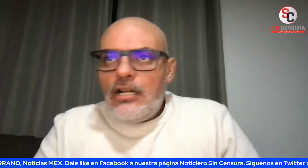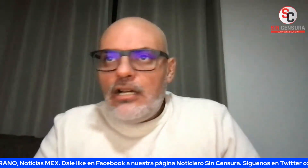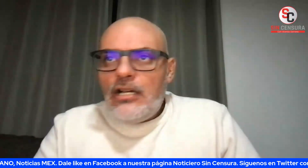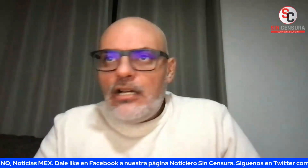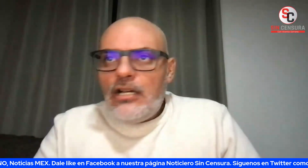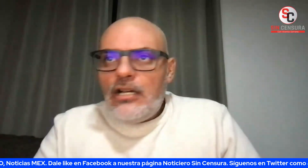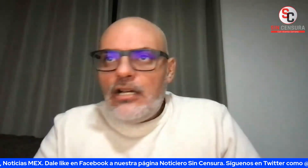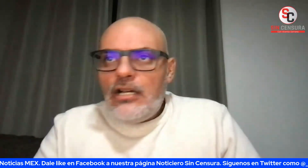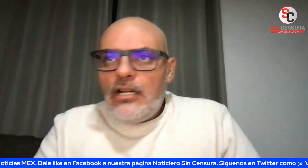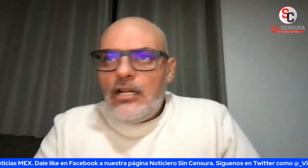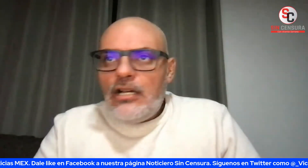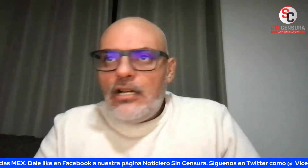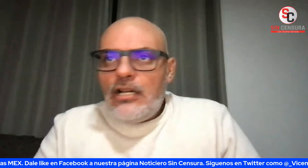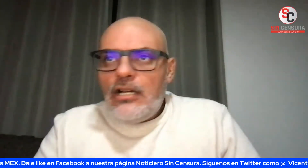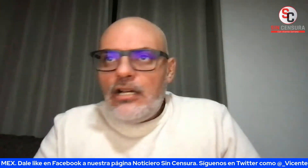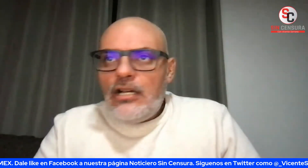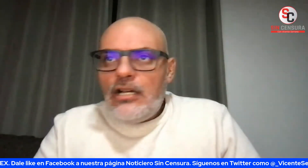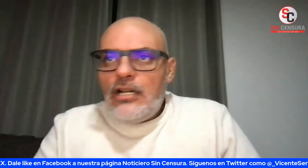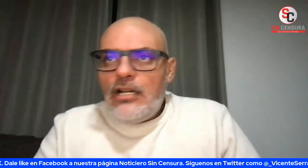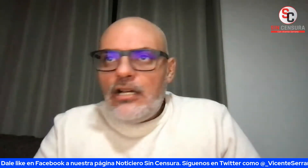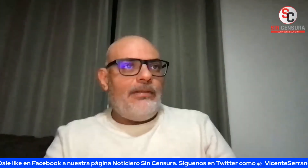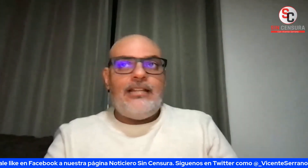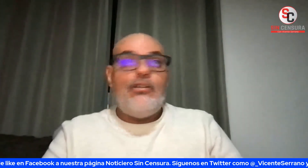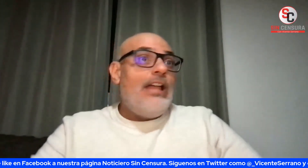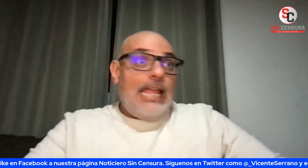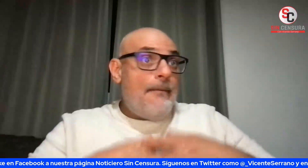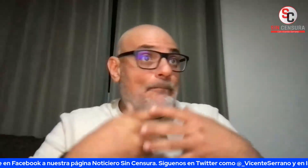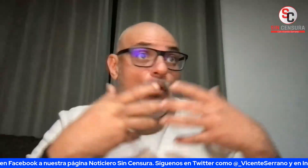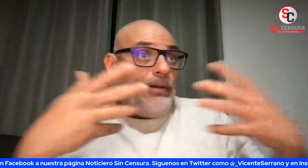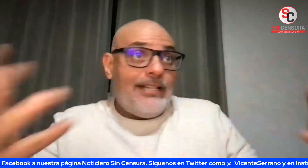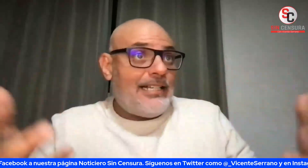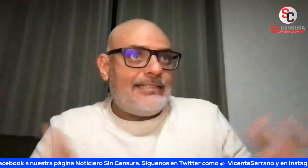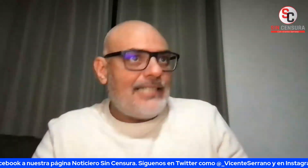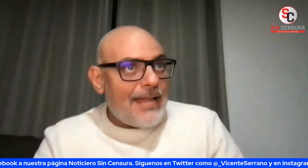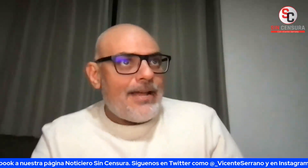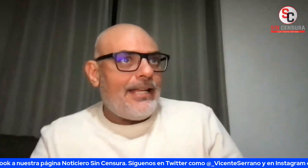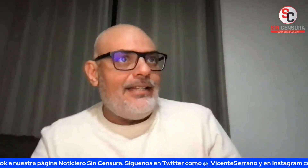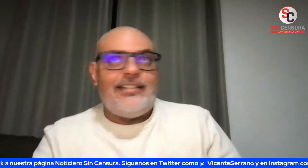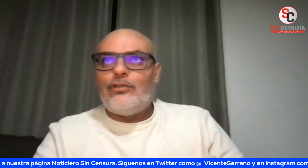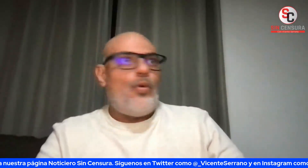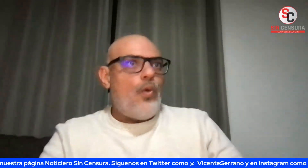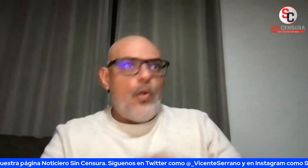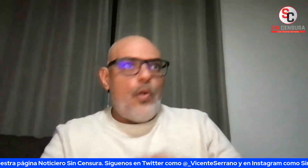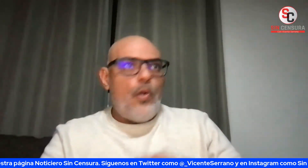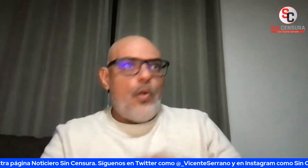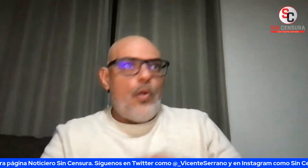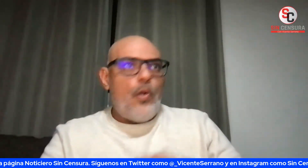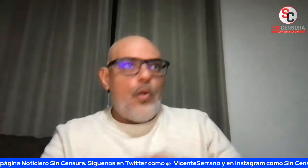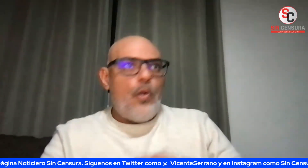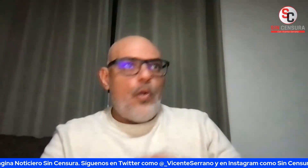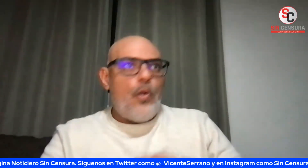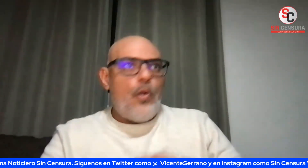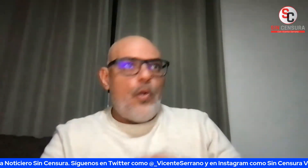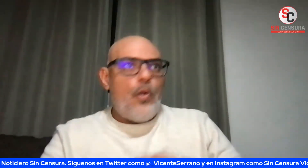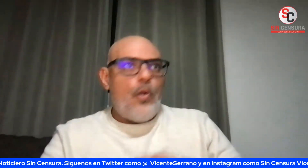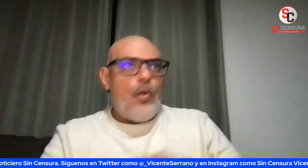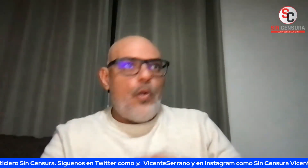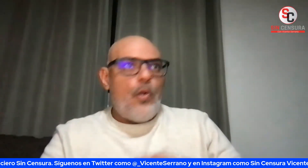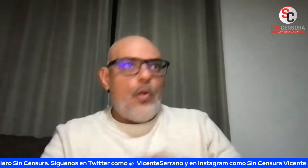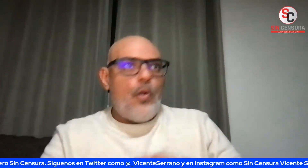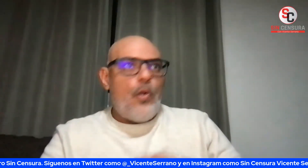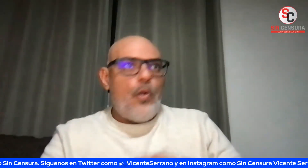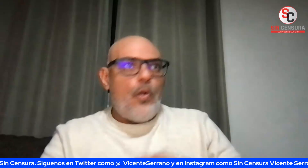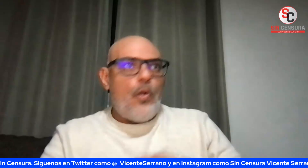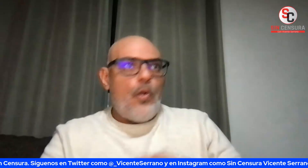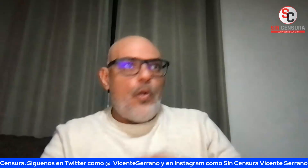con tener el 70% de la población viviendo en pobreza extrema y dices, wow, o sea, ¿en dónde